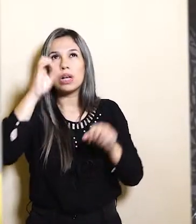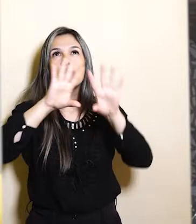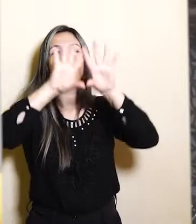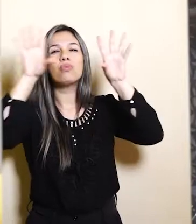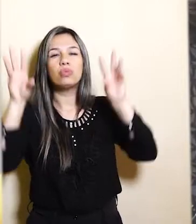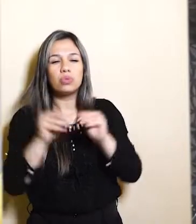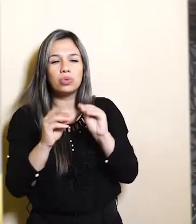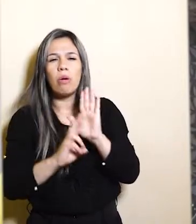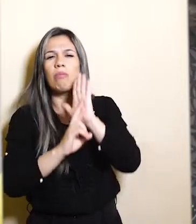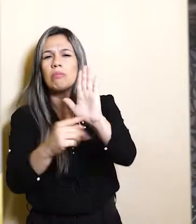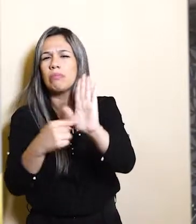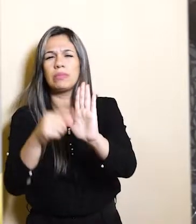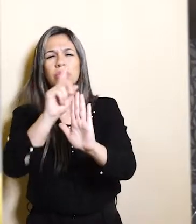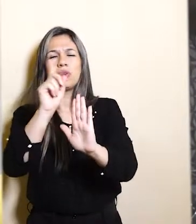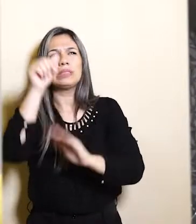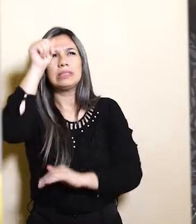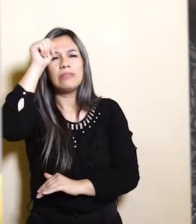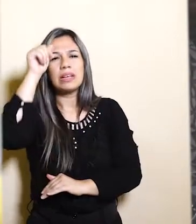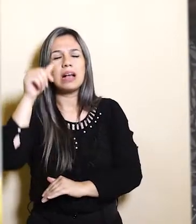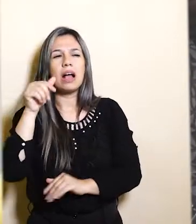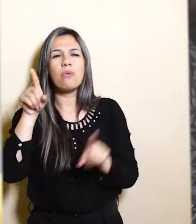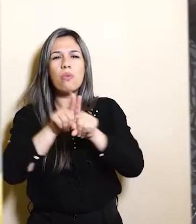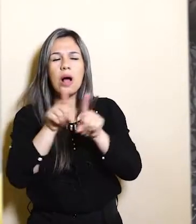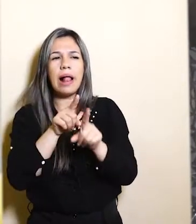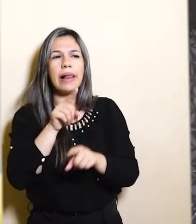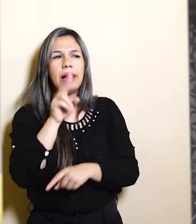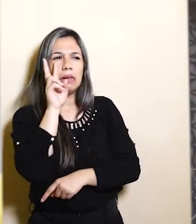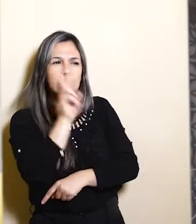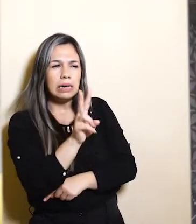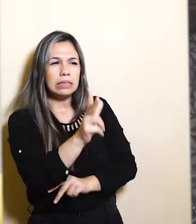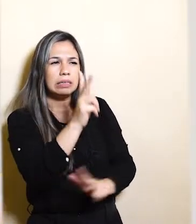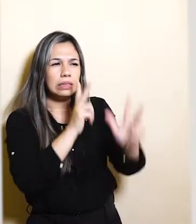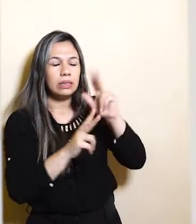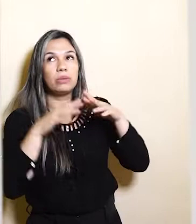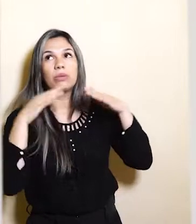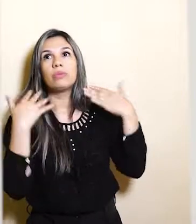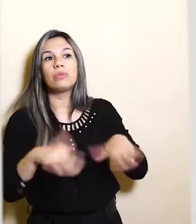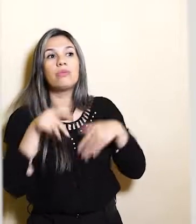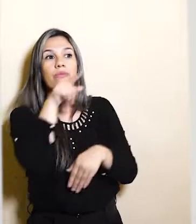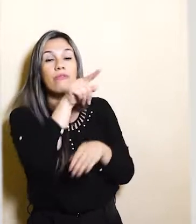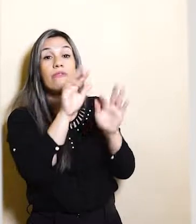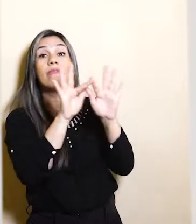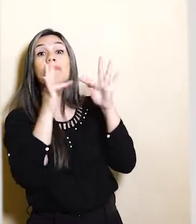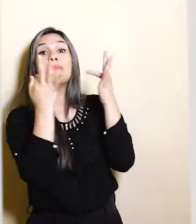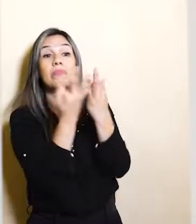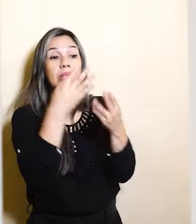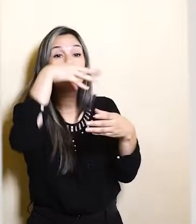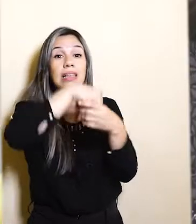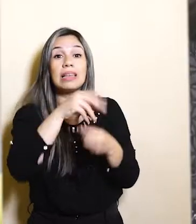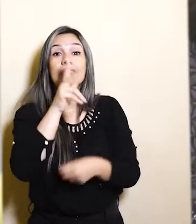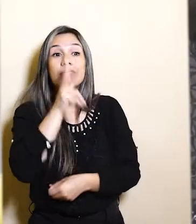en entender la dimensión, en escuchar de segunda voz a través de las familias y los